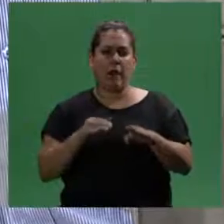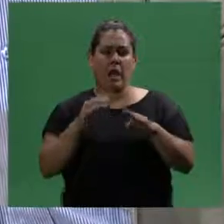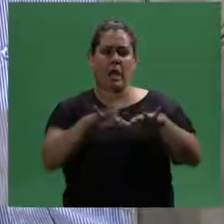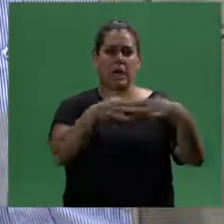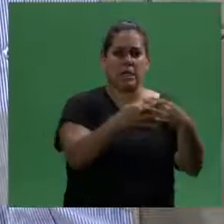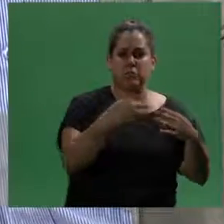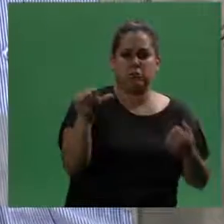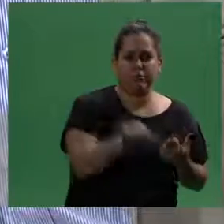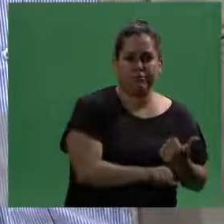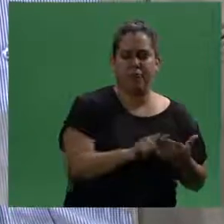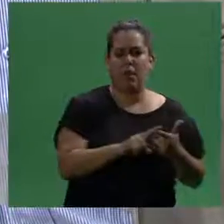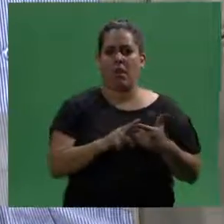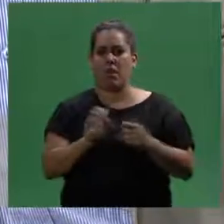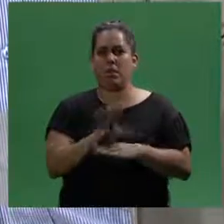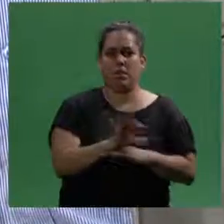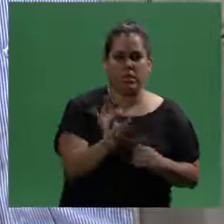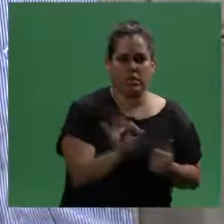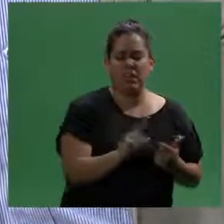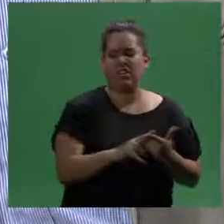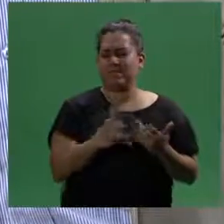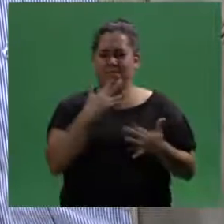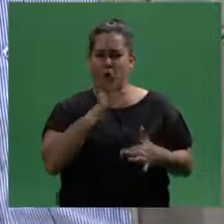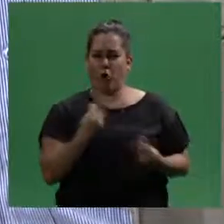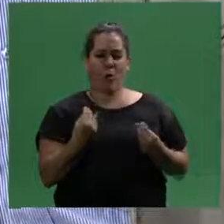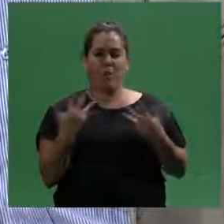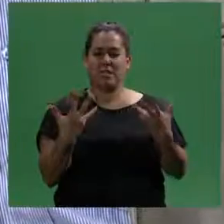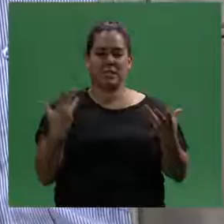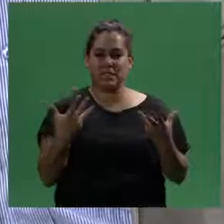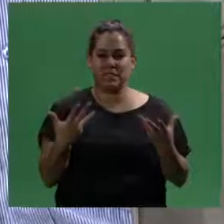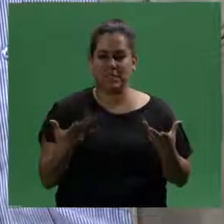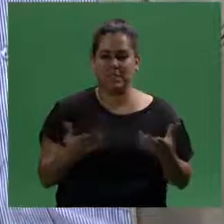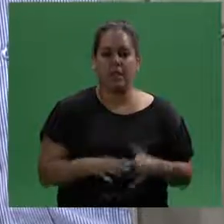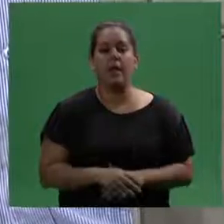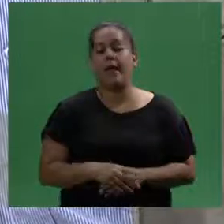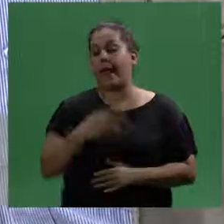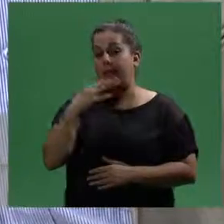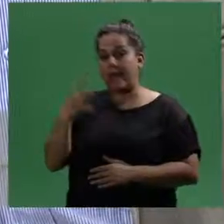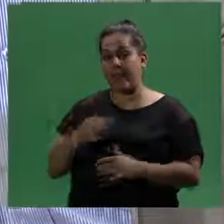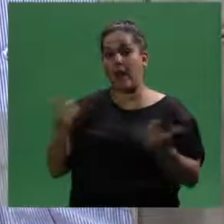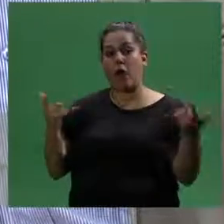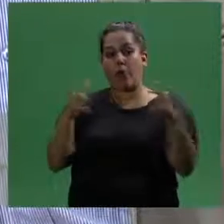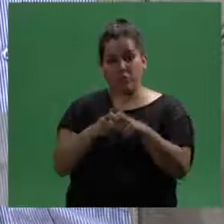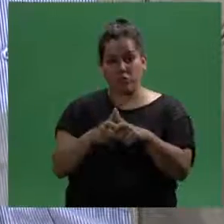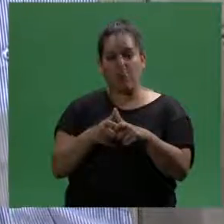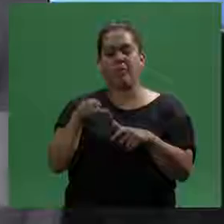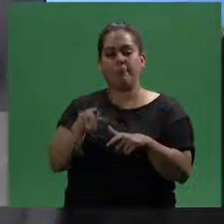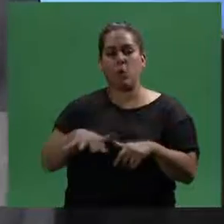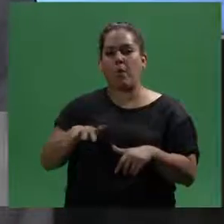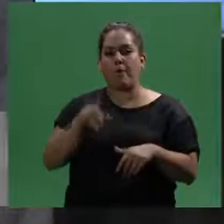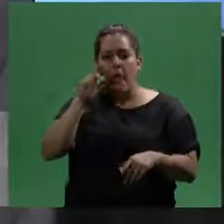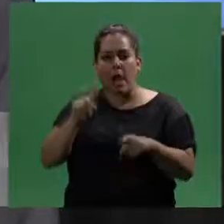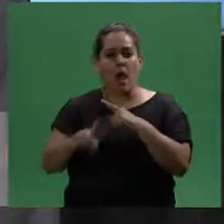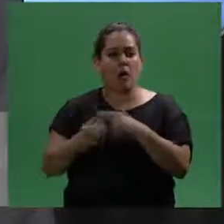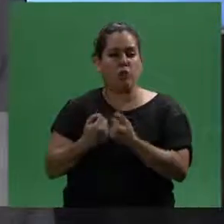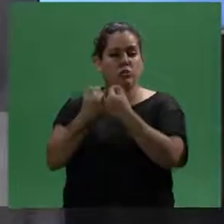llega al recinto, exacto, se traba, después llega? Digo, ¿cómo es esa dinámica? En realidad las comisiones son espacios de